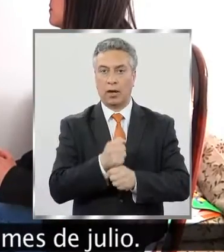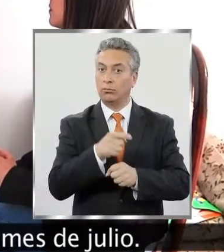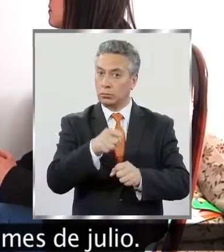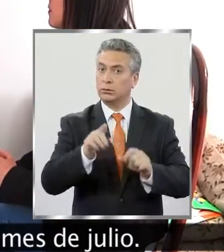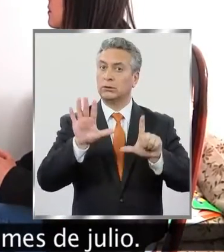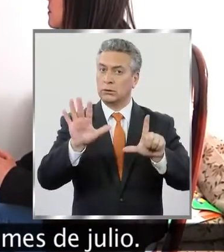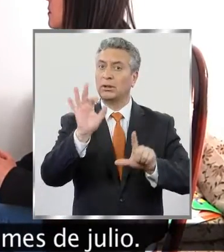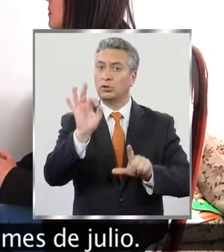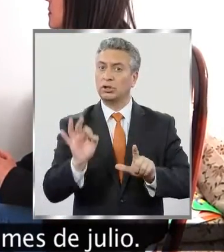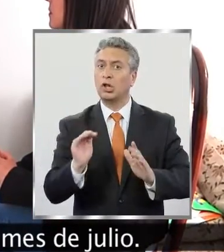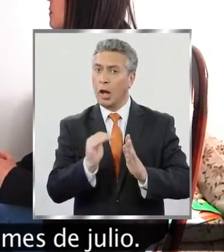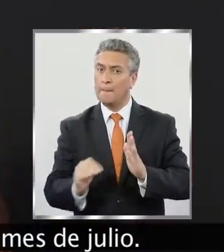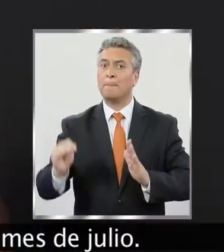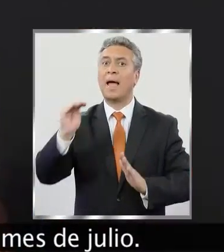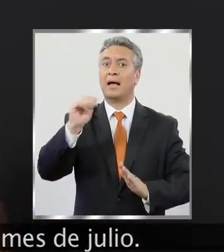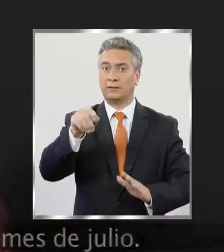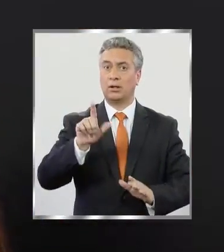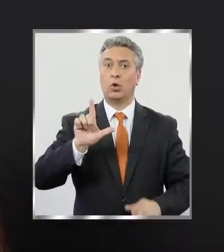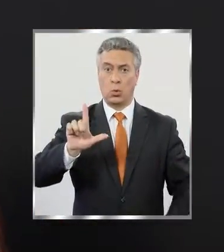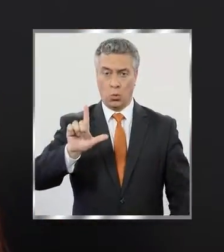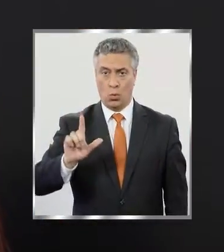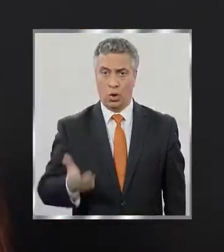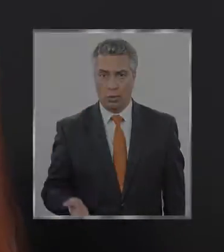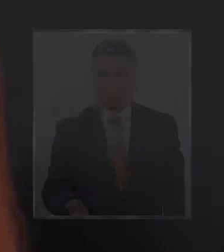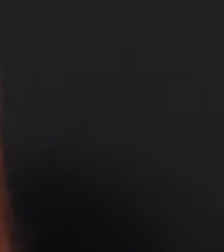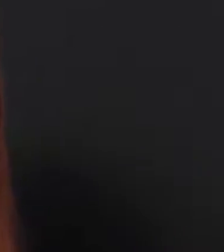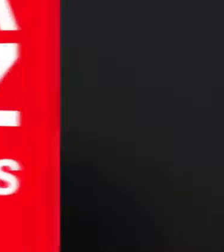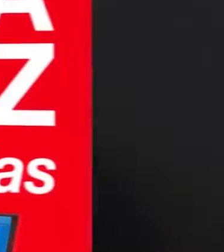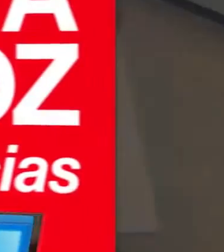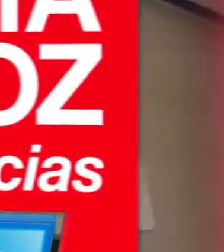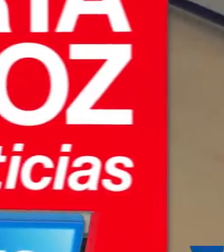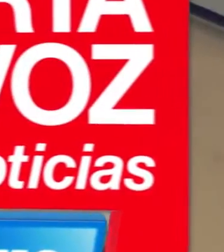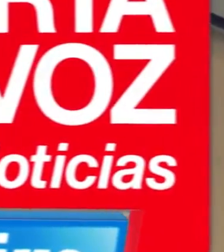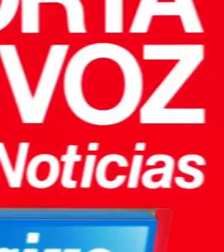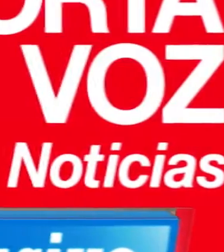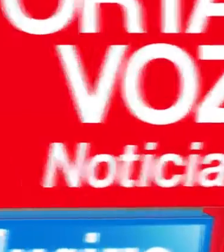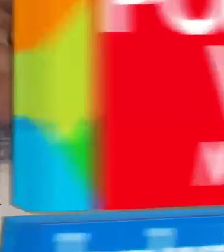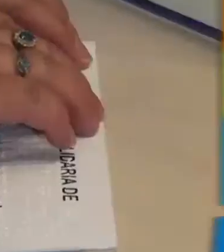es 7% más que en el mes de julio.